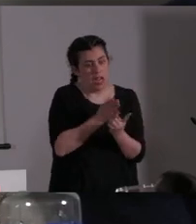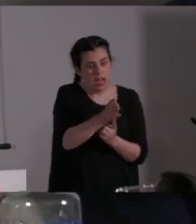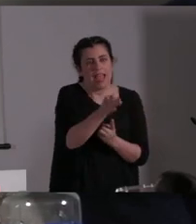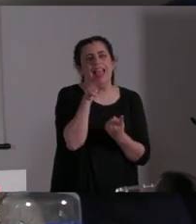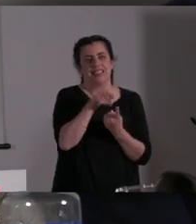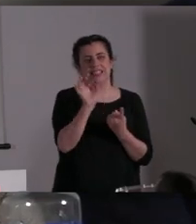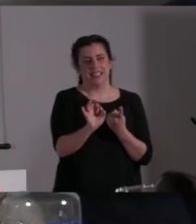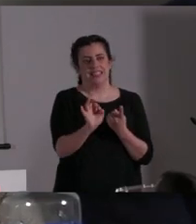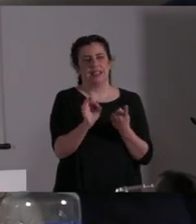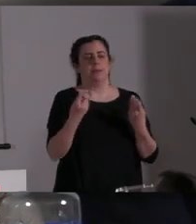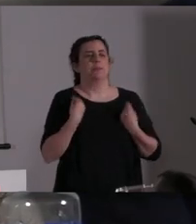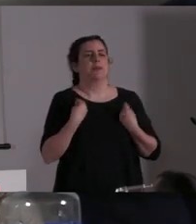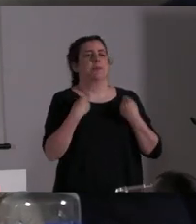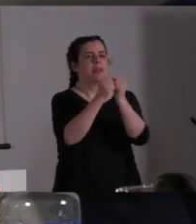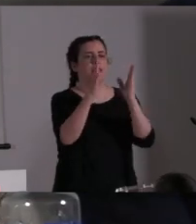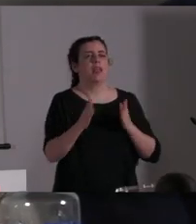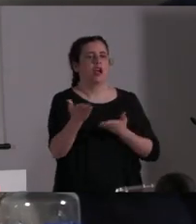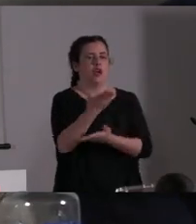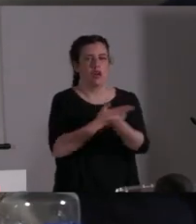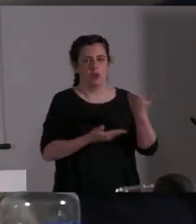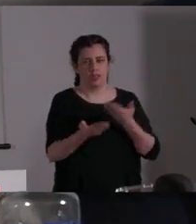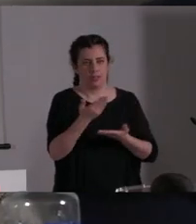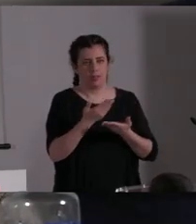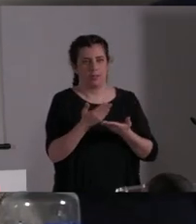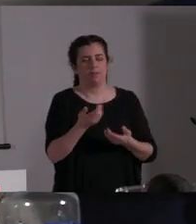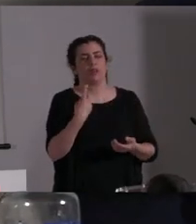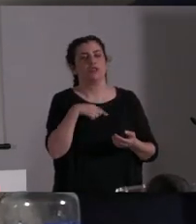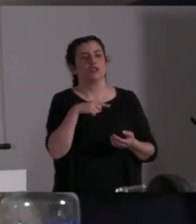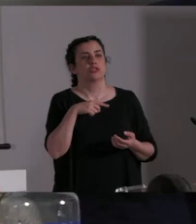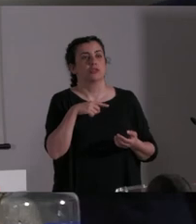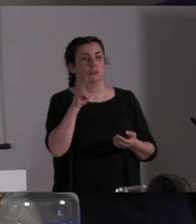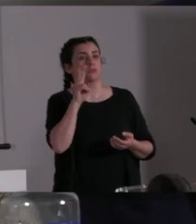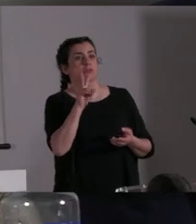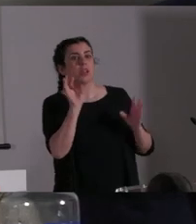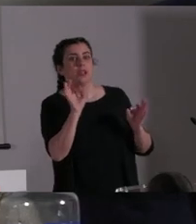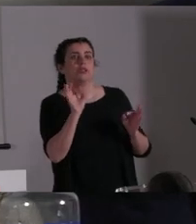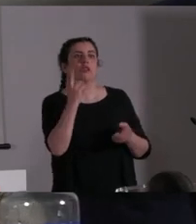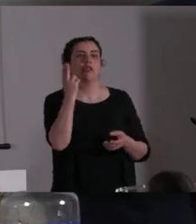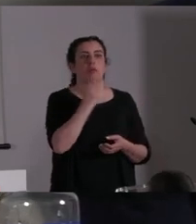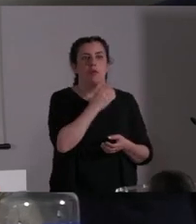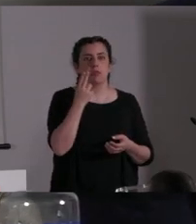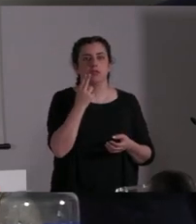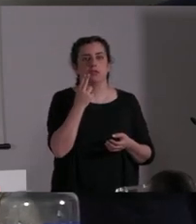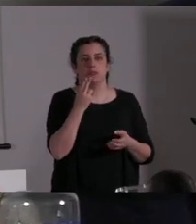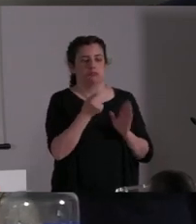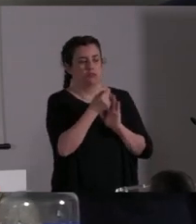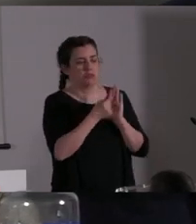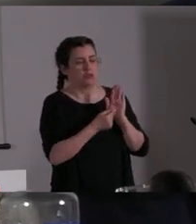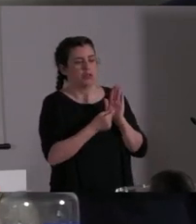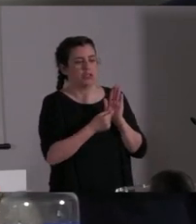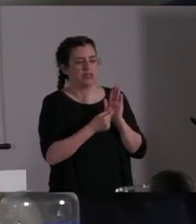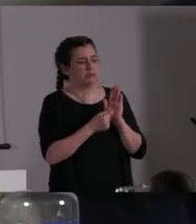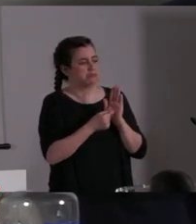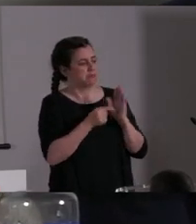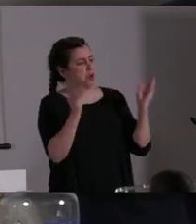vivienda colaborativa. Entendemos que hay un compromiso y hay unas bases alineadas con el derecho a la vivienda. Esto significa